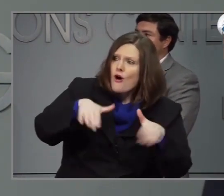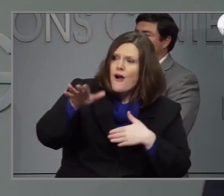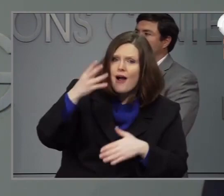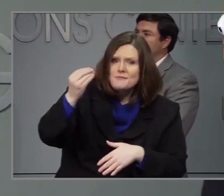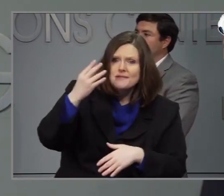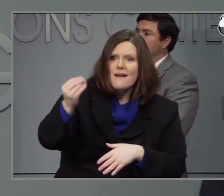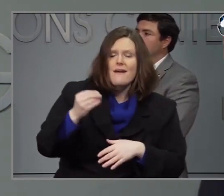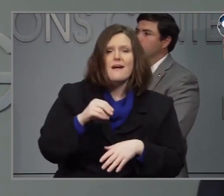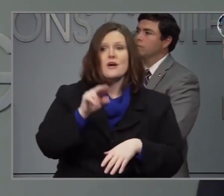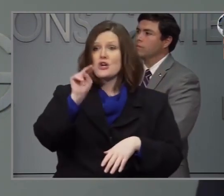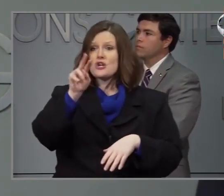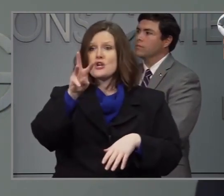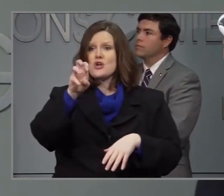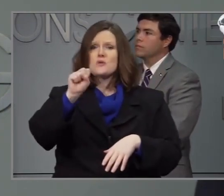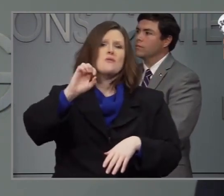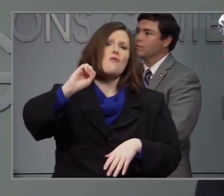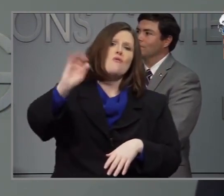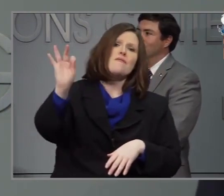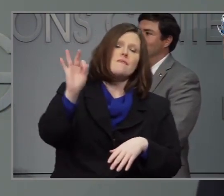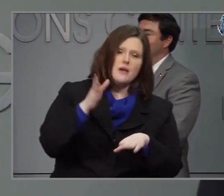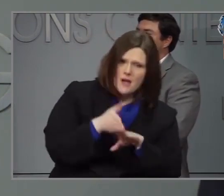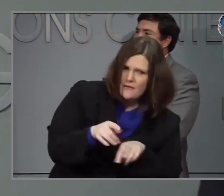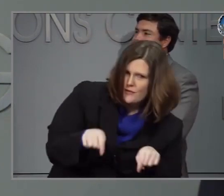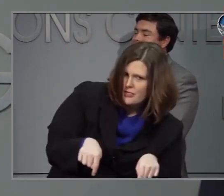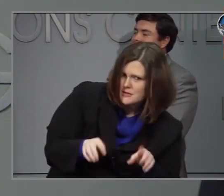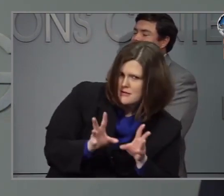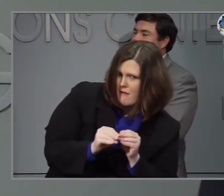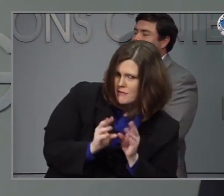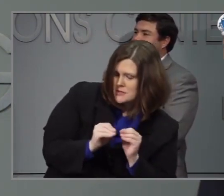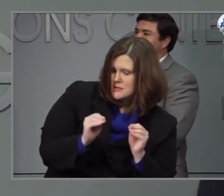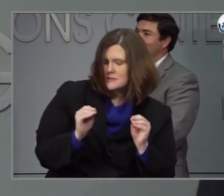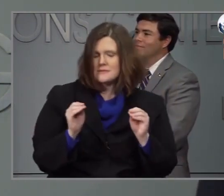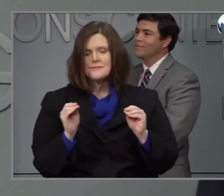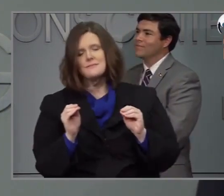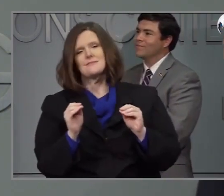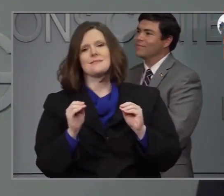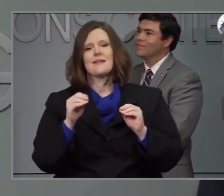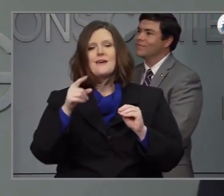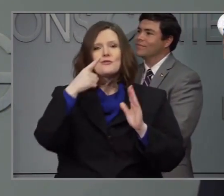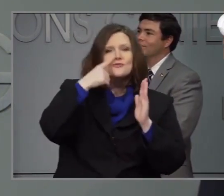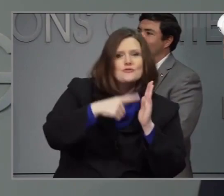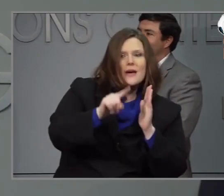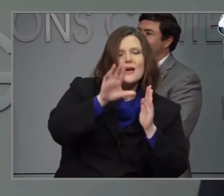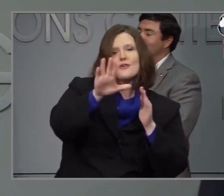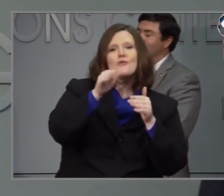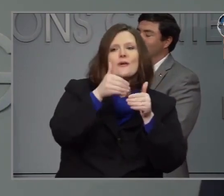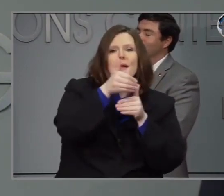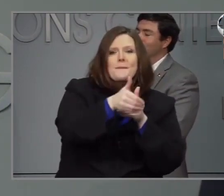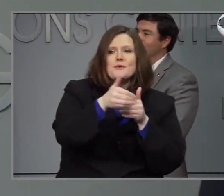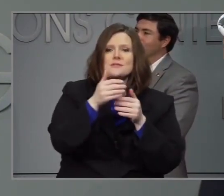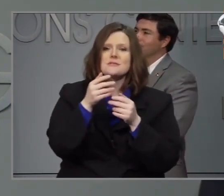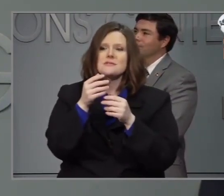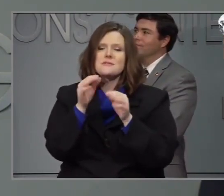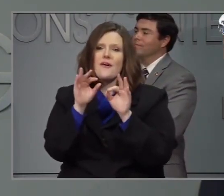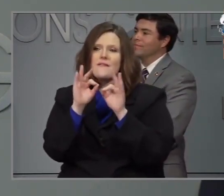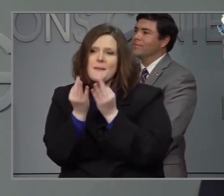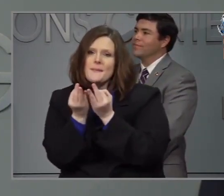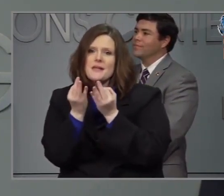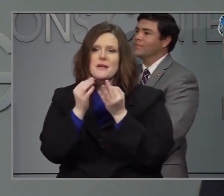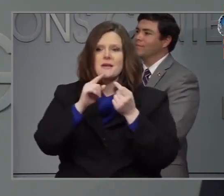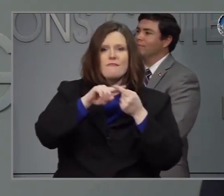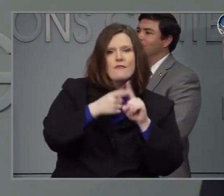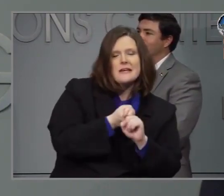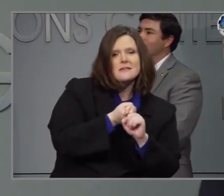de nosotros mismos tomen un descanso de las noticias salgan a caminar llámenle a sus